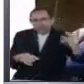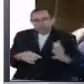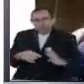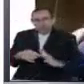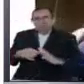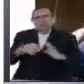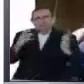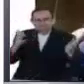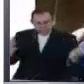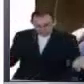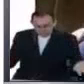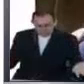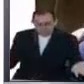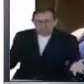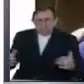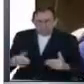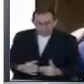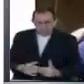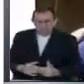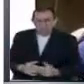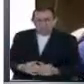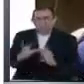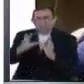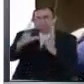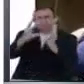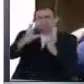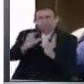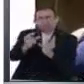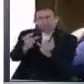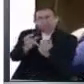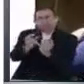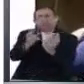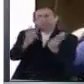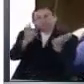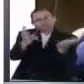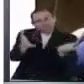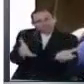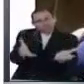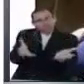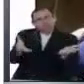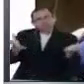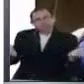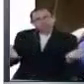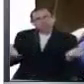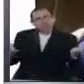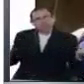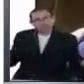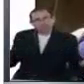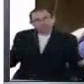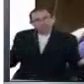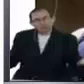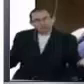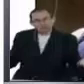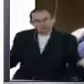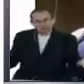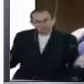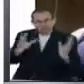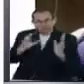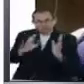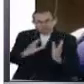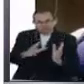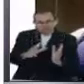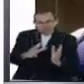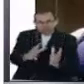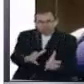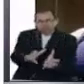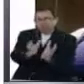generacionales. ¿Sí? Correcto. Entonces, para eso también Jesús hizo la solución en la cruz.